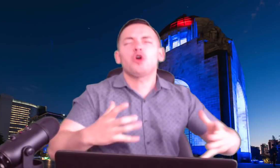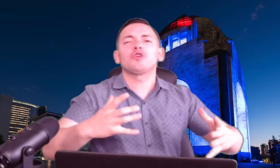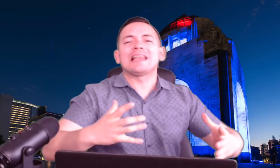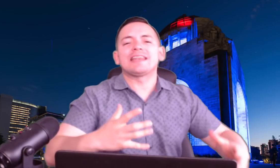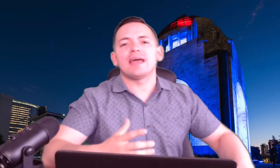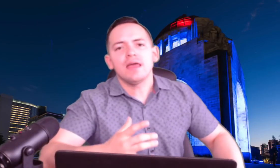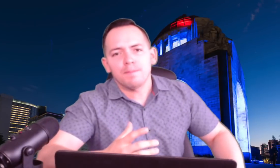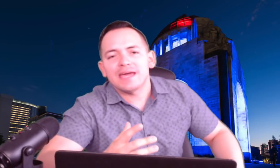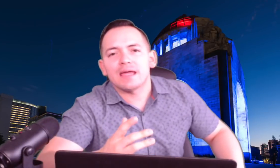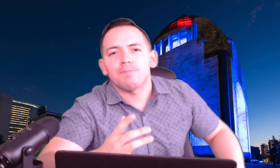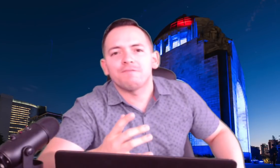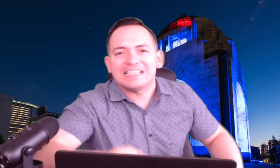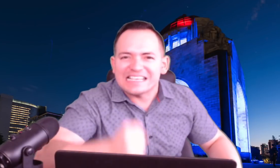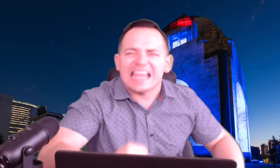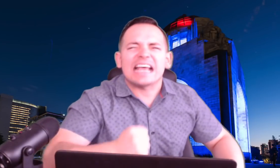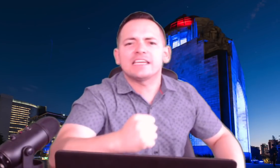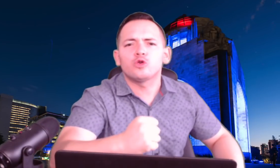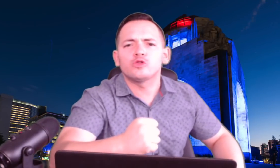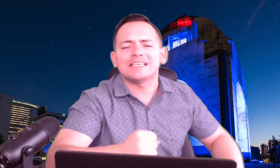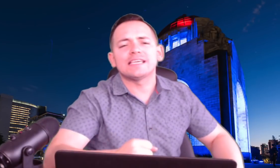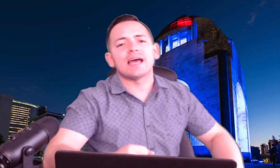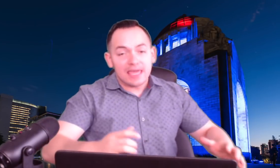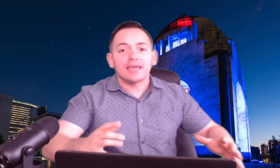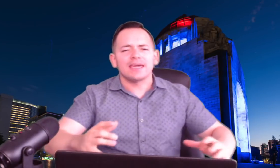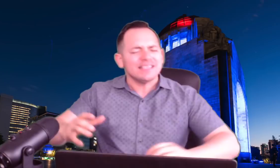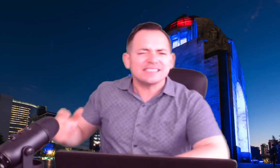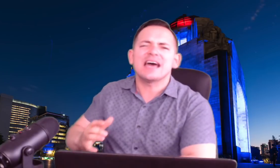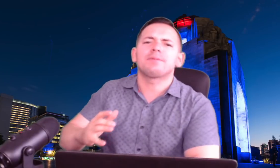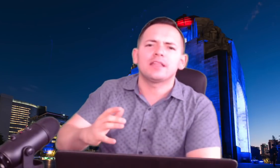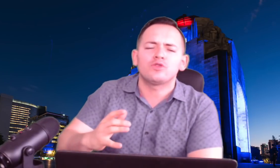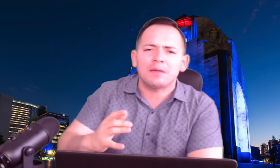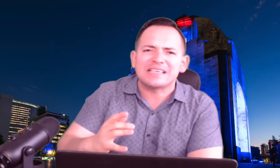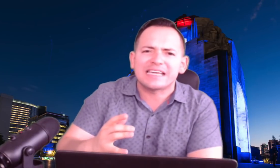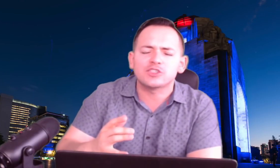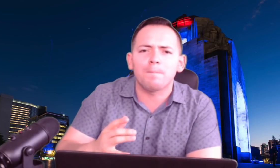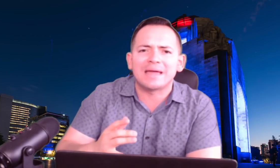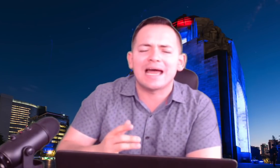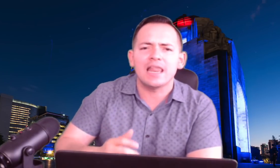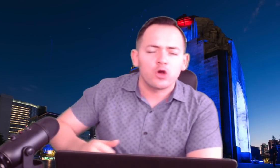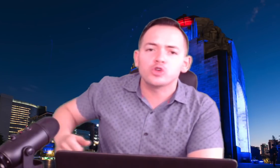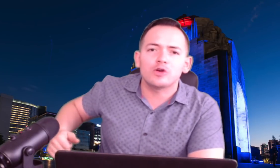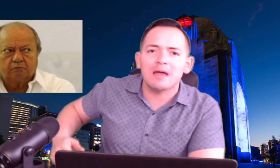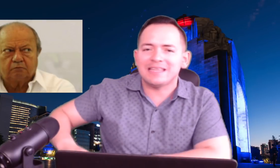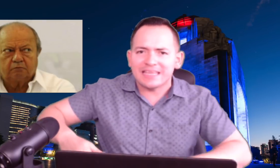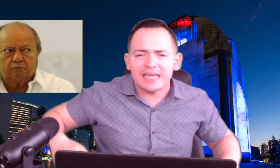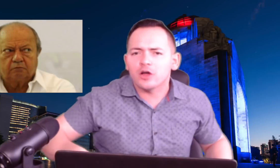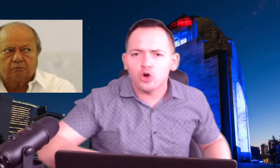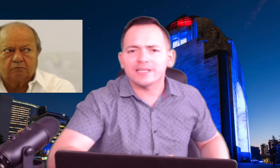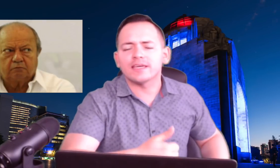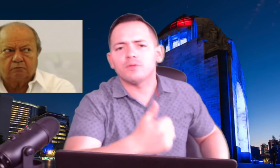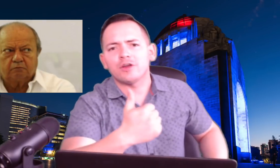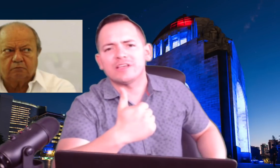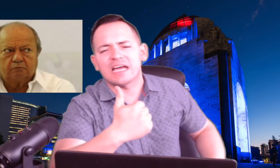Me pone loco de alegría ver que por fin se está haciendo justicia y que se está abriendo una investigación penal no solamente